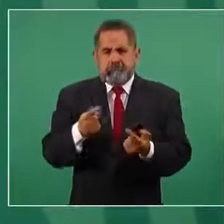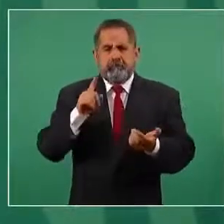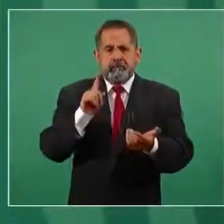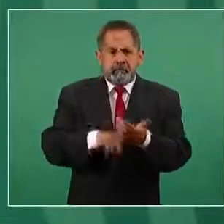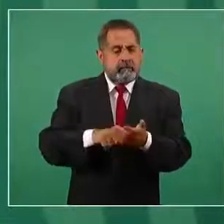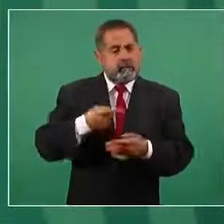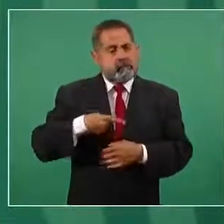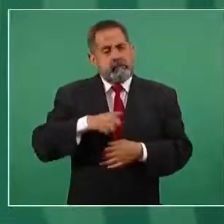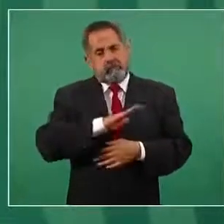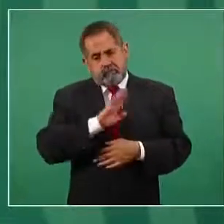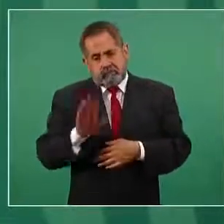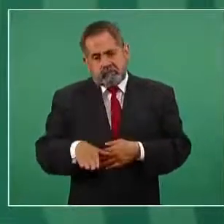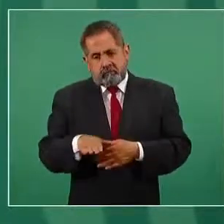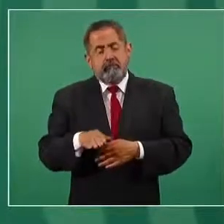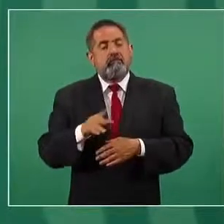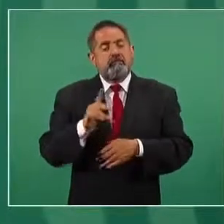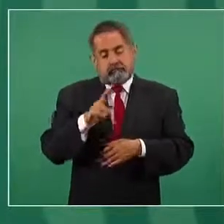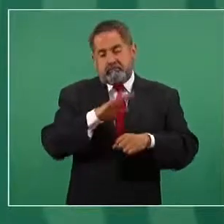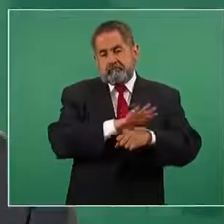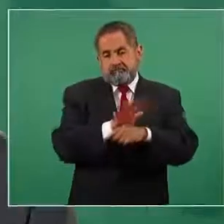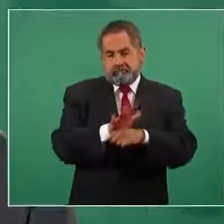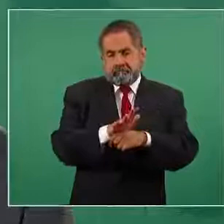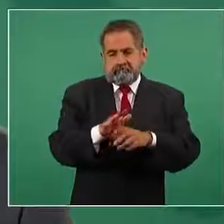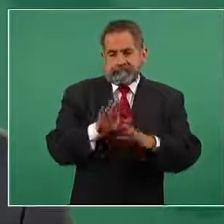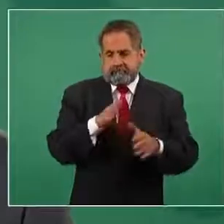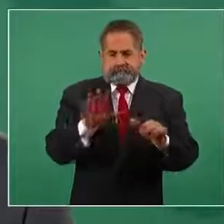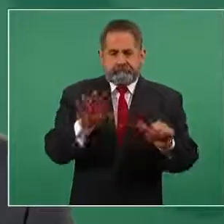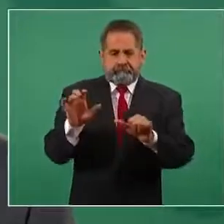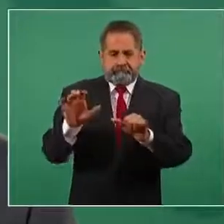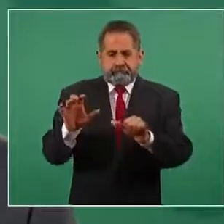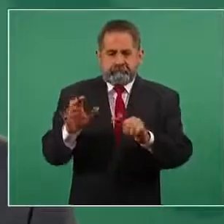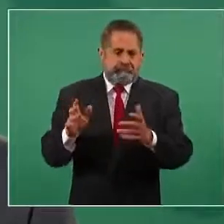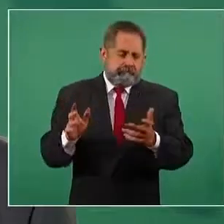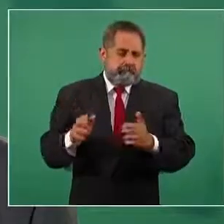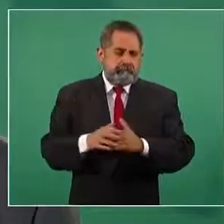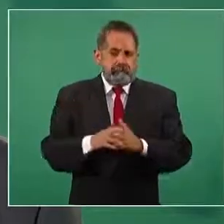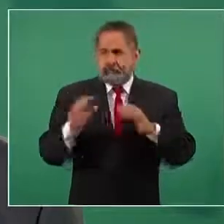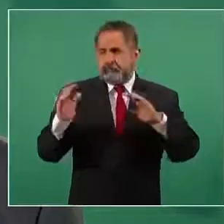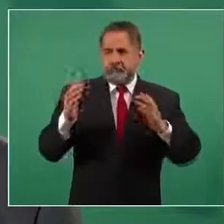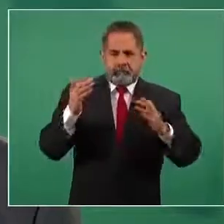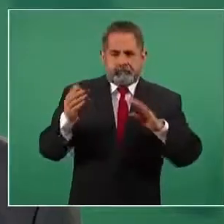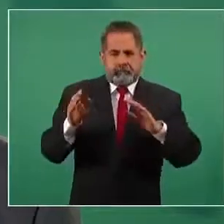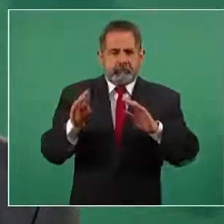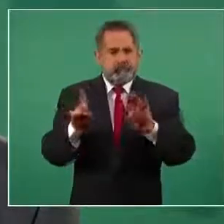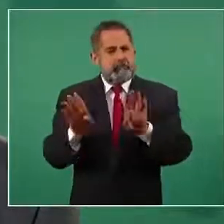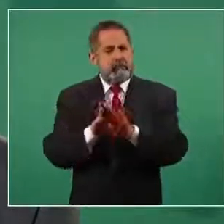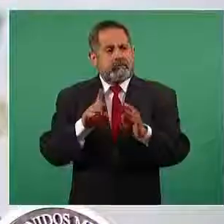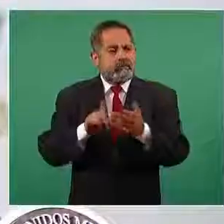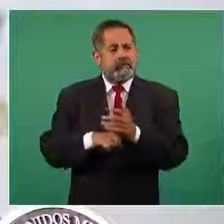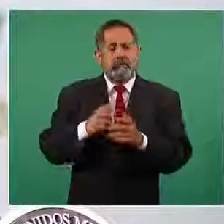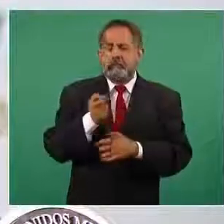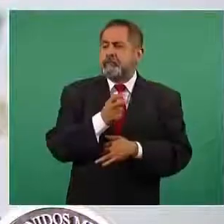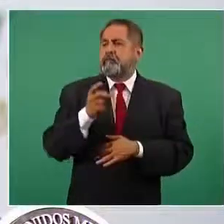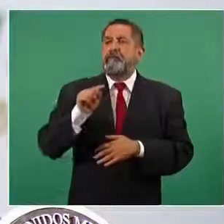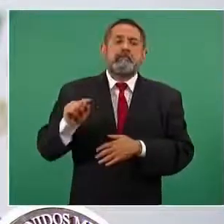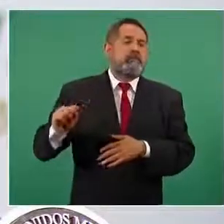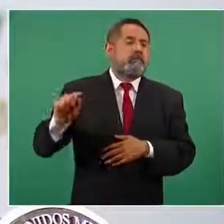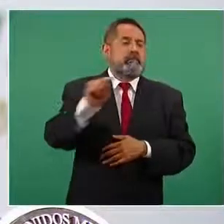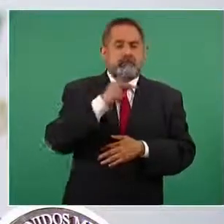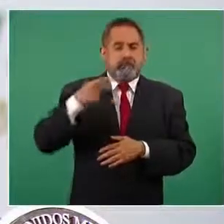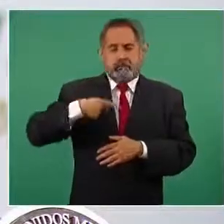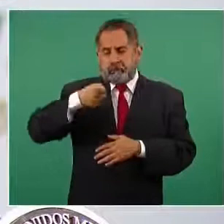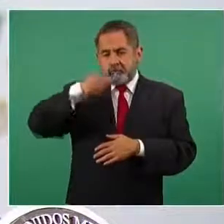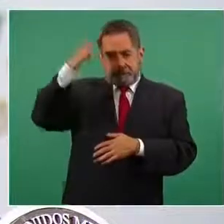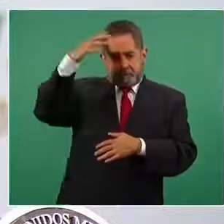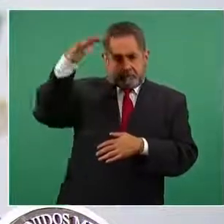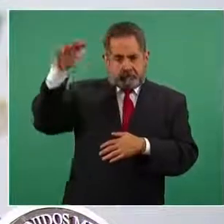perdido la vida de manera directa por el COVID, lo que muestra, comparados con las cantidades importantes en personas